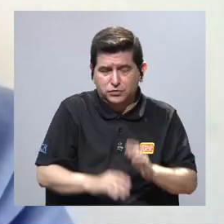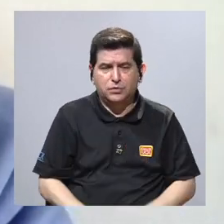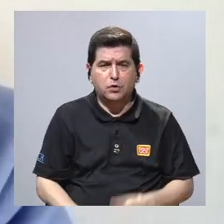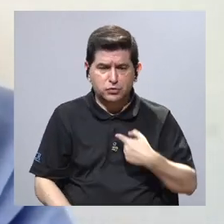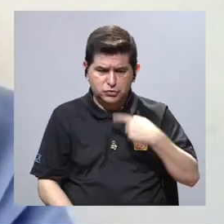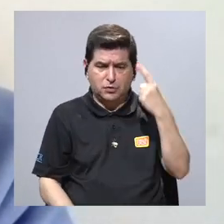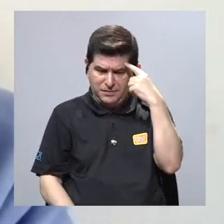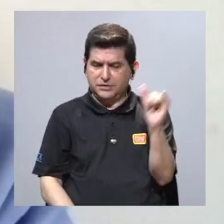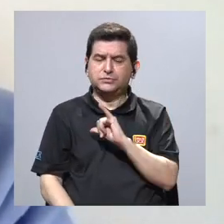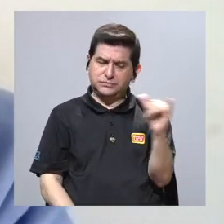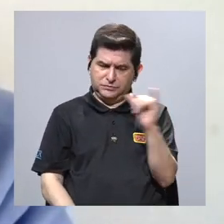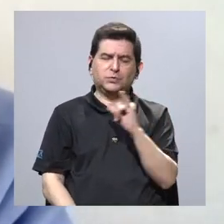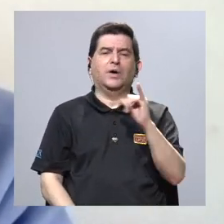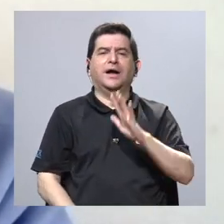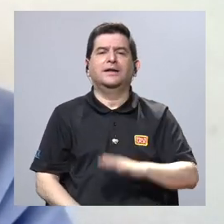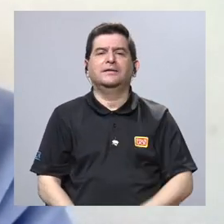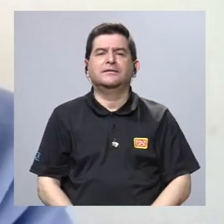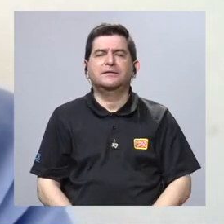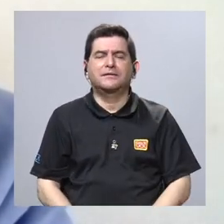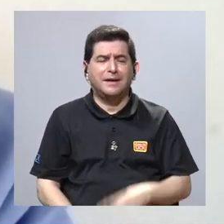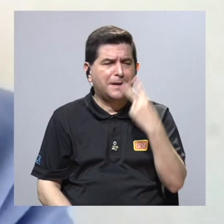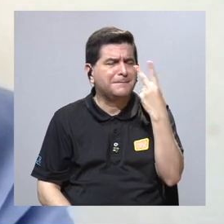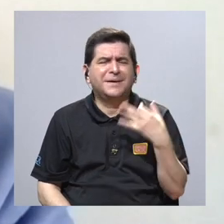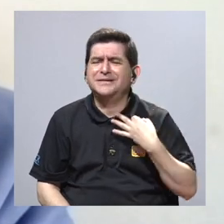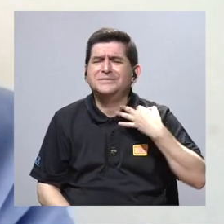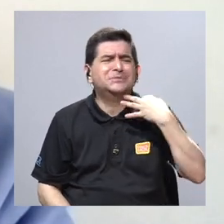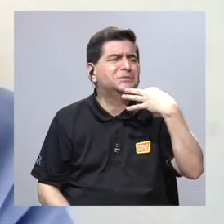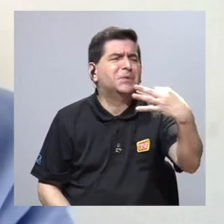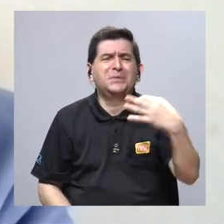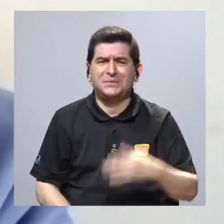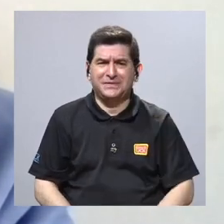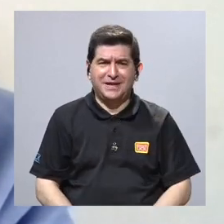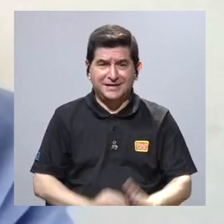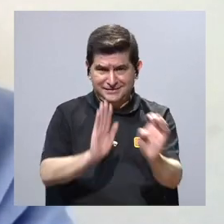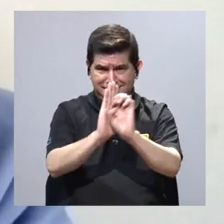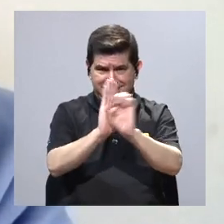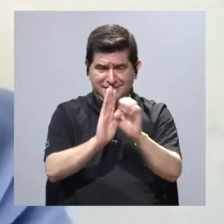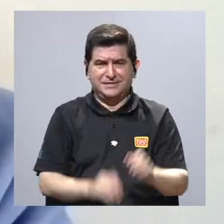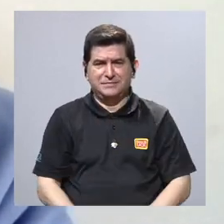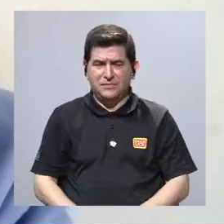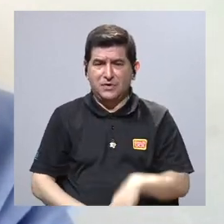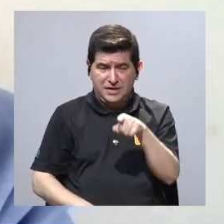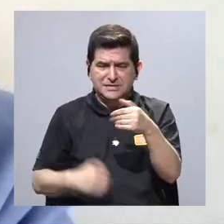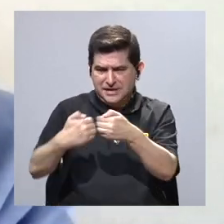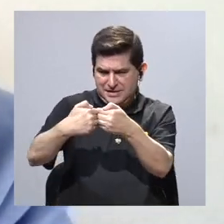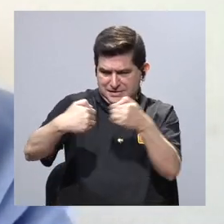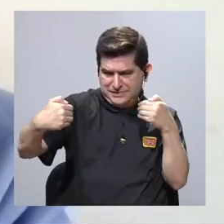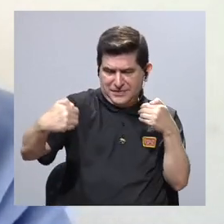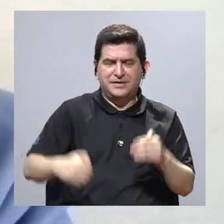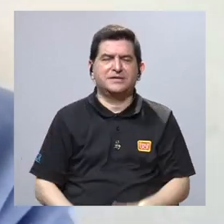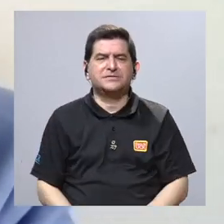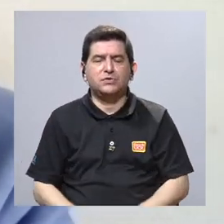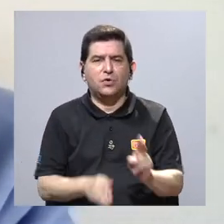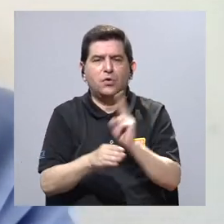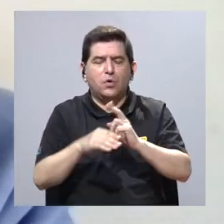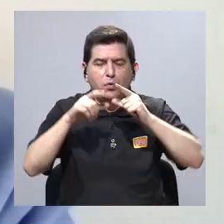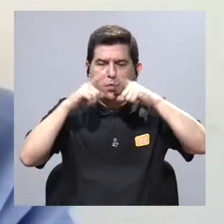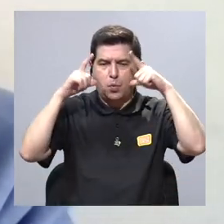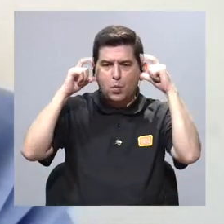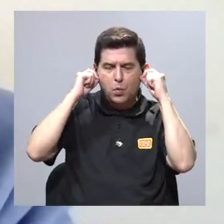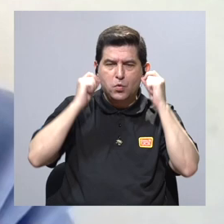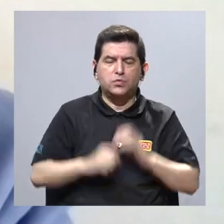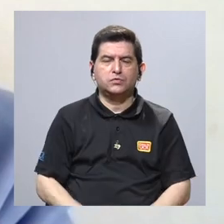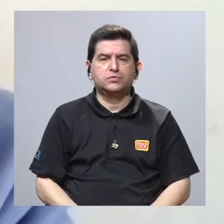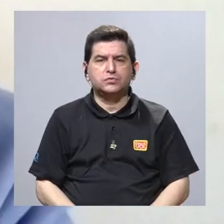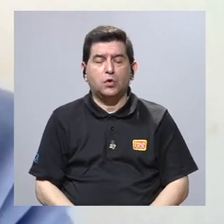sigo pensando igual, ¿verdad? Lo vemos todos los días. Por ejemplo, el distanciamiento, el uso de la mascarilla, el